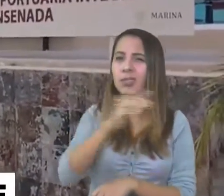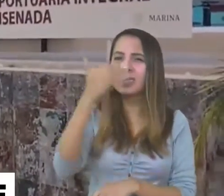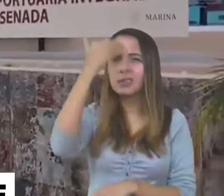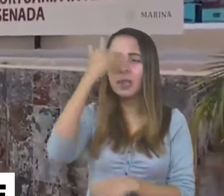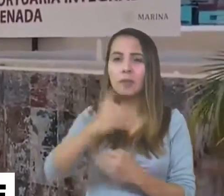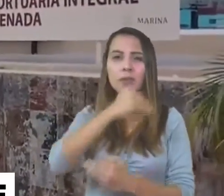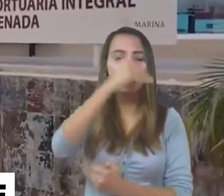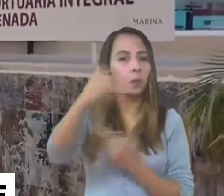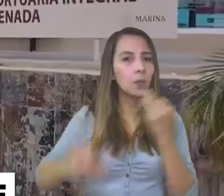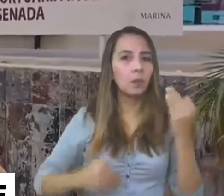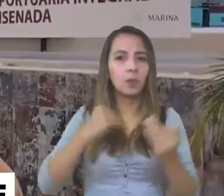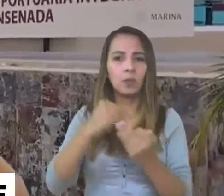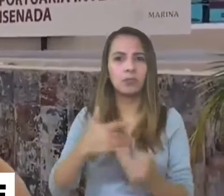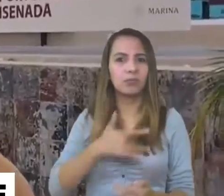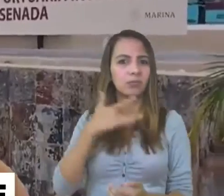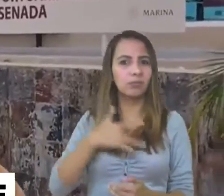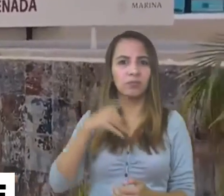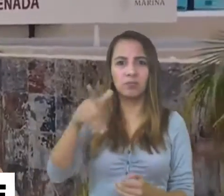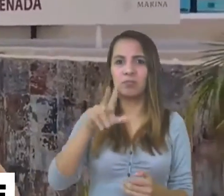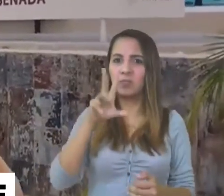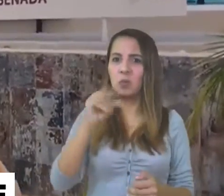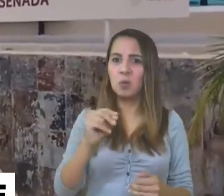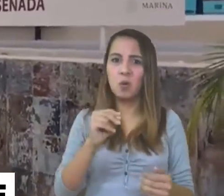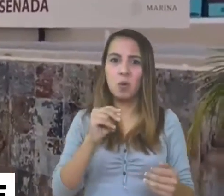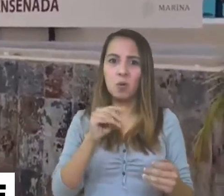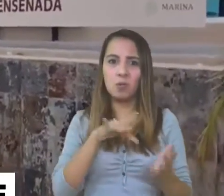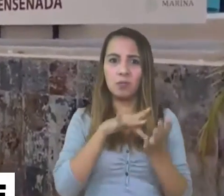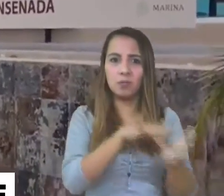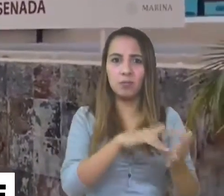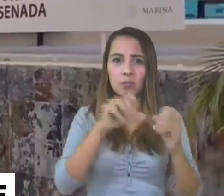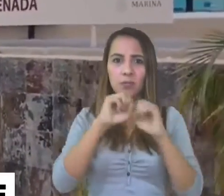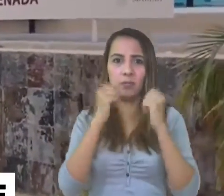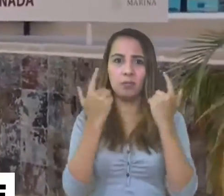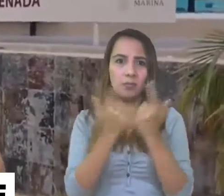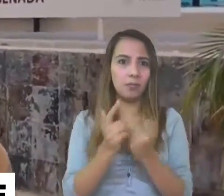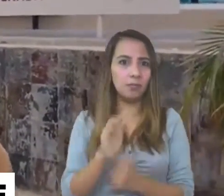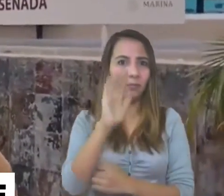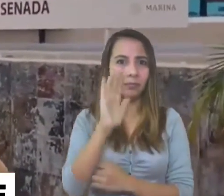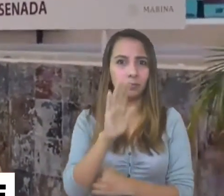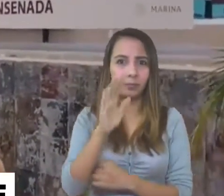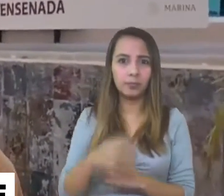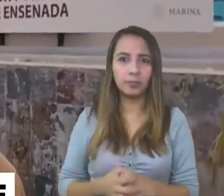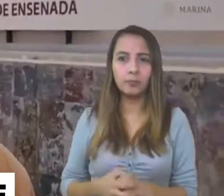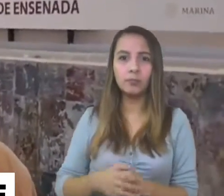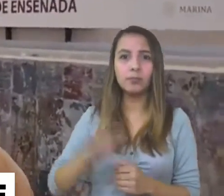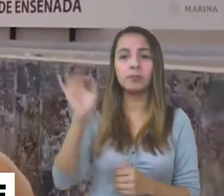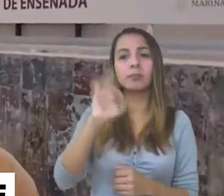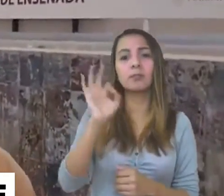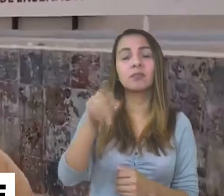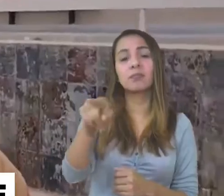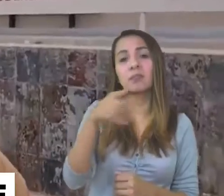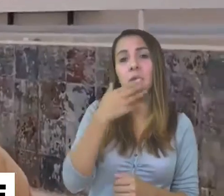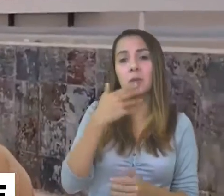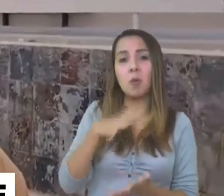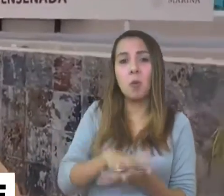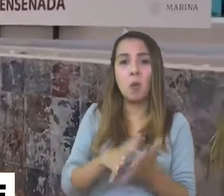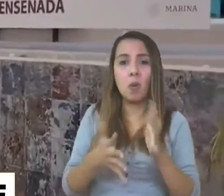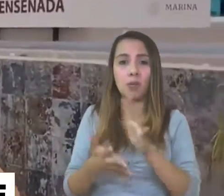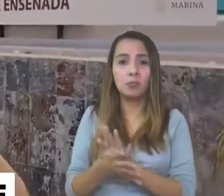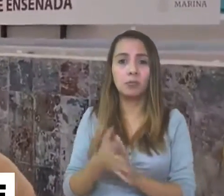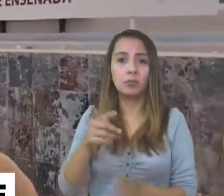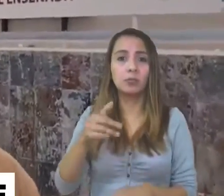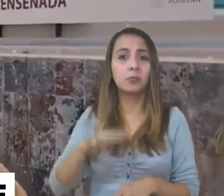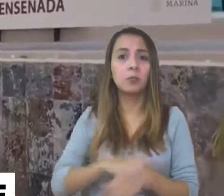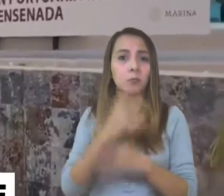social. No sé qué le pasará, pero no está con lo social. ¿Consideras que se vendió o que es un corrupto por la manera en que no les ha